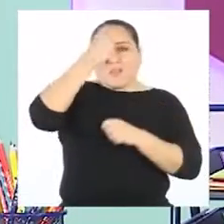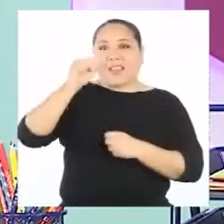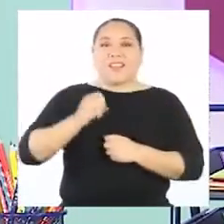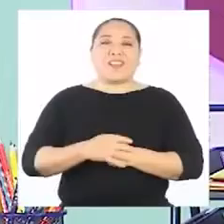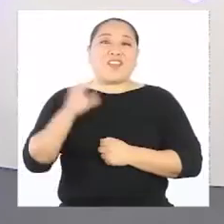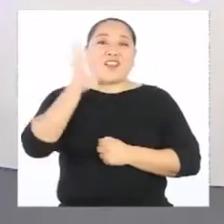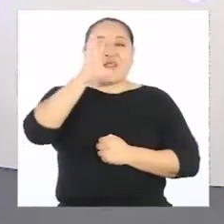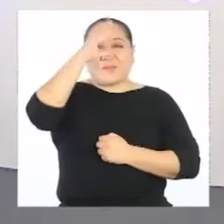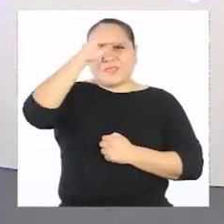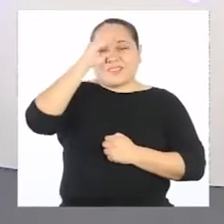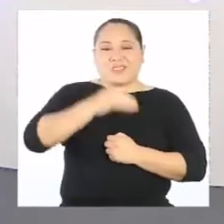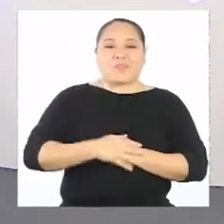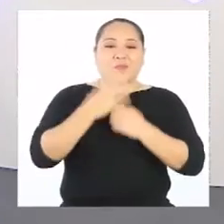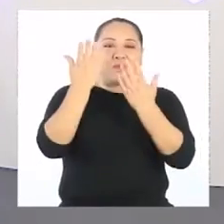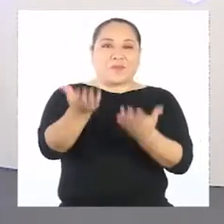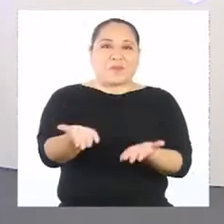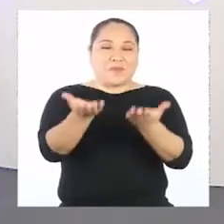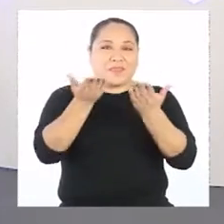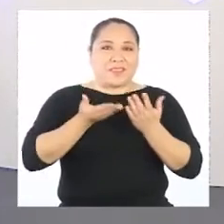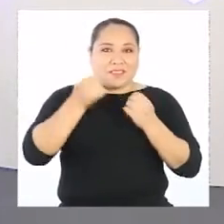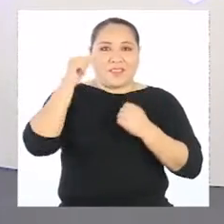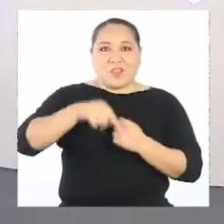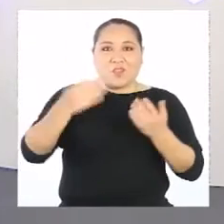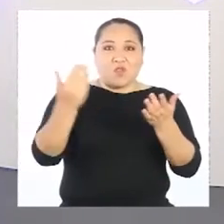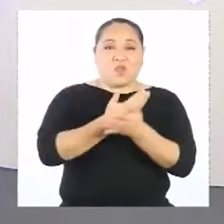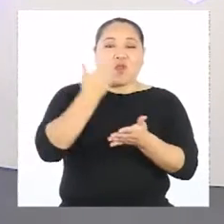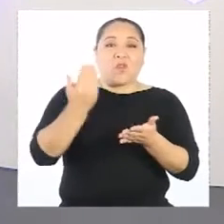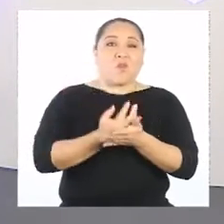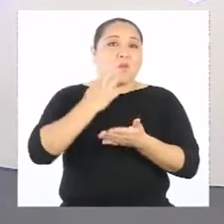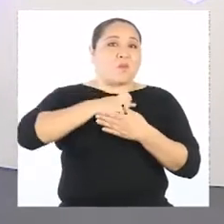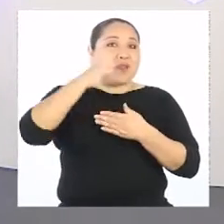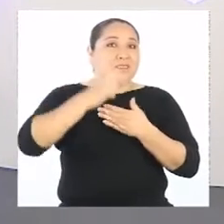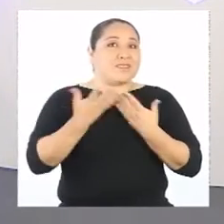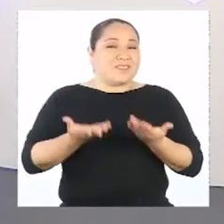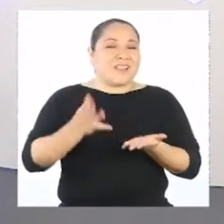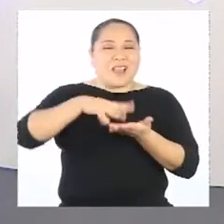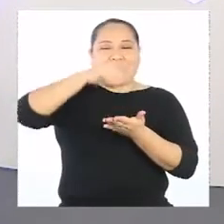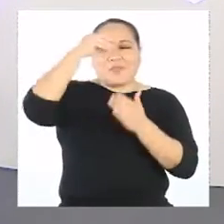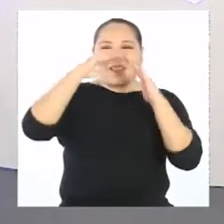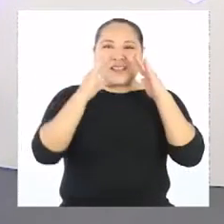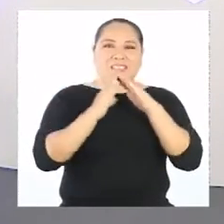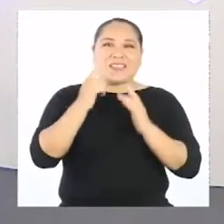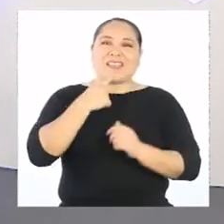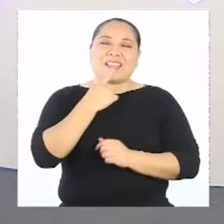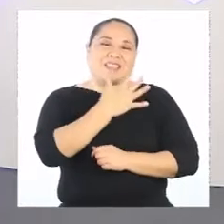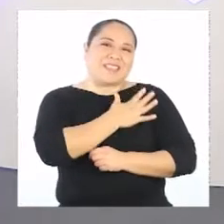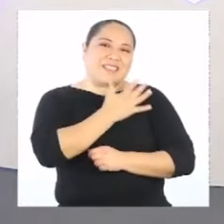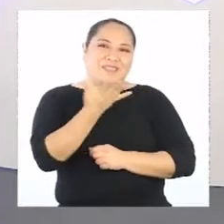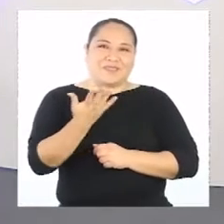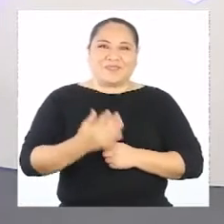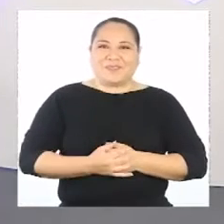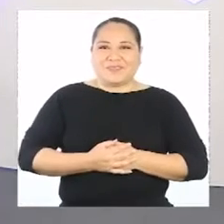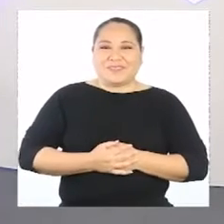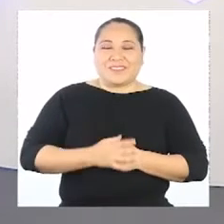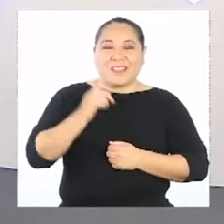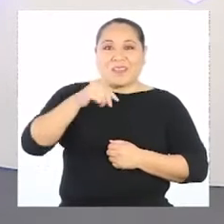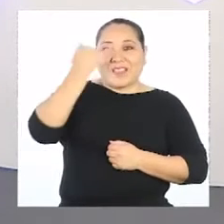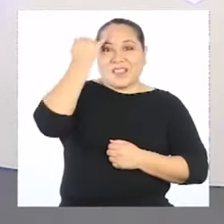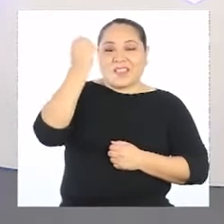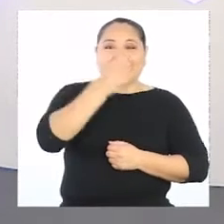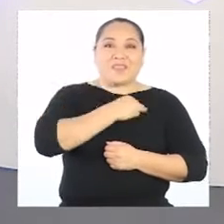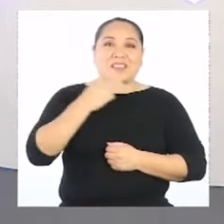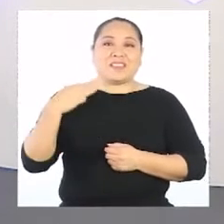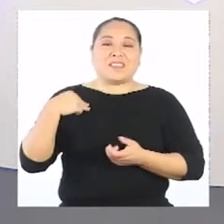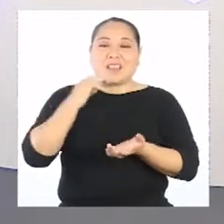hicimos. Hola chicas y chicos, bienvenidas y bienvenidos a un nuevo programa de Aprende en Casa para Quinto de